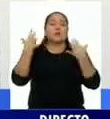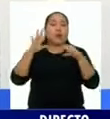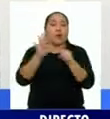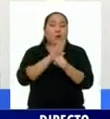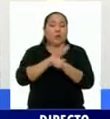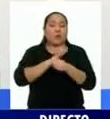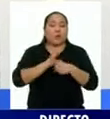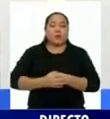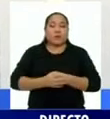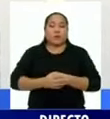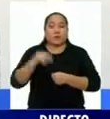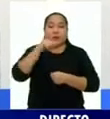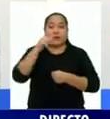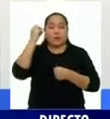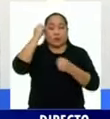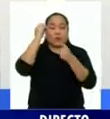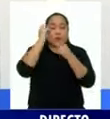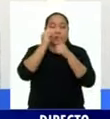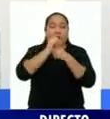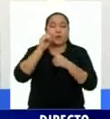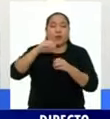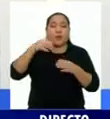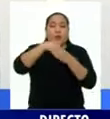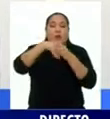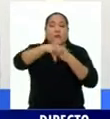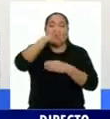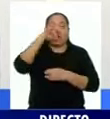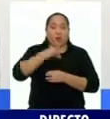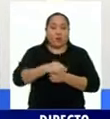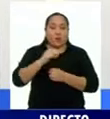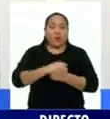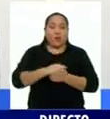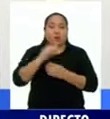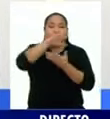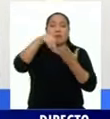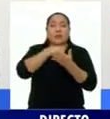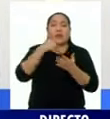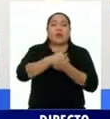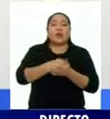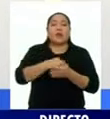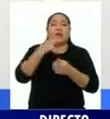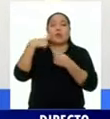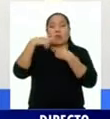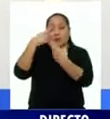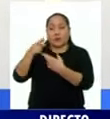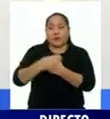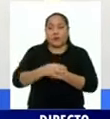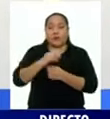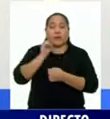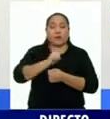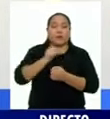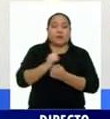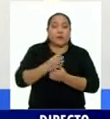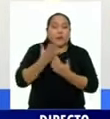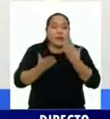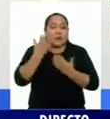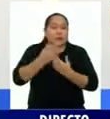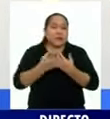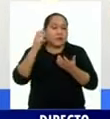Así que la proyección del Banco Central de Reserva posiblemente sea más realista que la